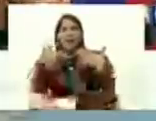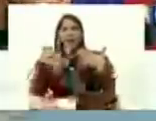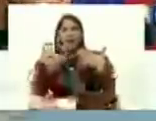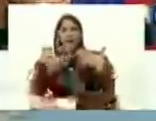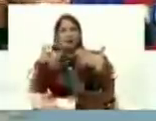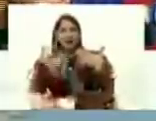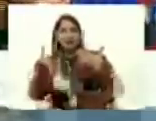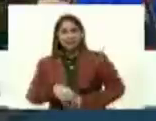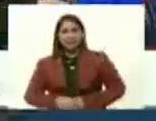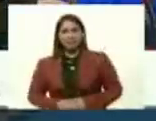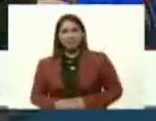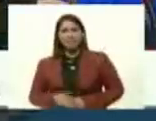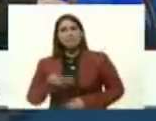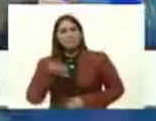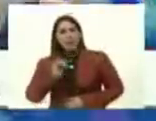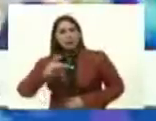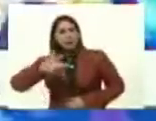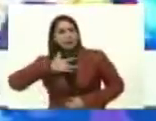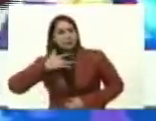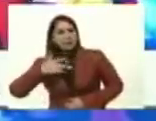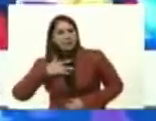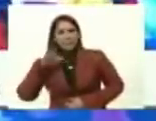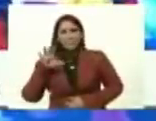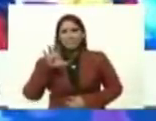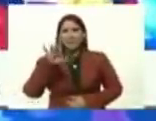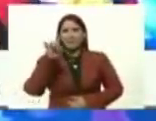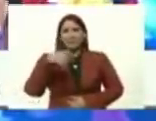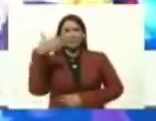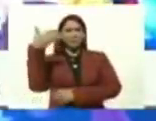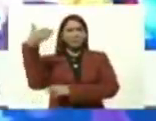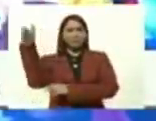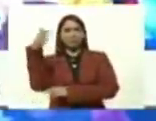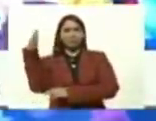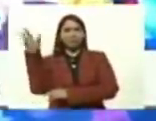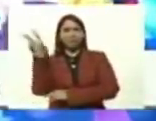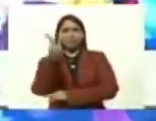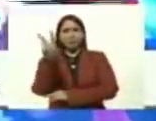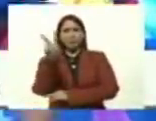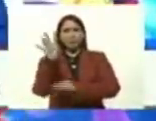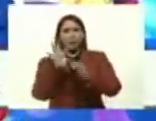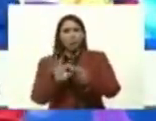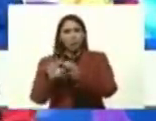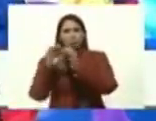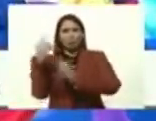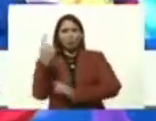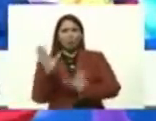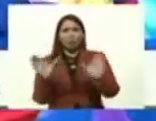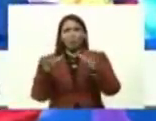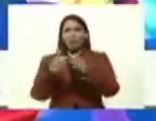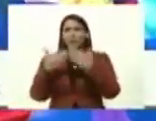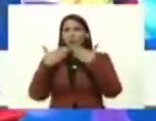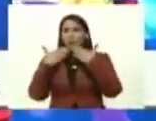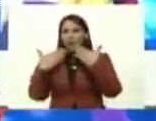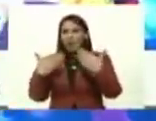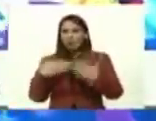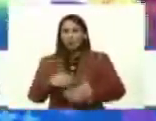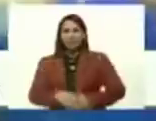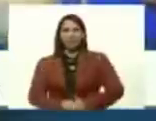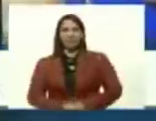En ti va una patria, en ti van los tricolor nacional, unidos en un solo equipo. Gracias, Yulimar.